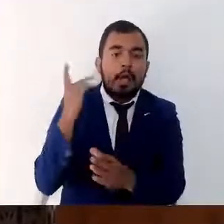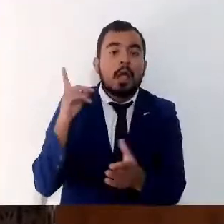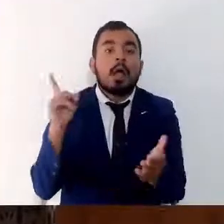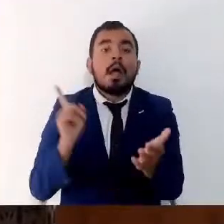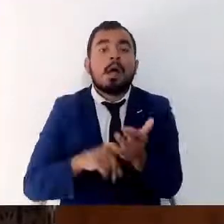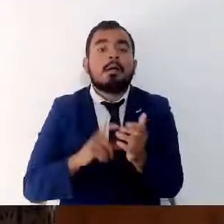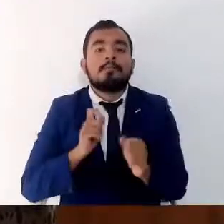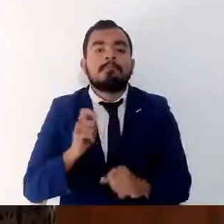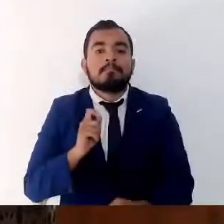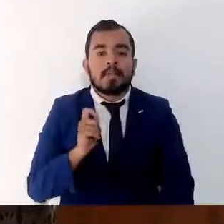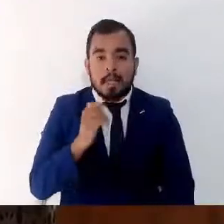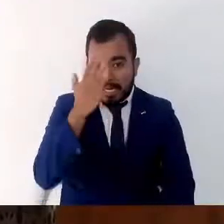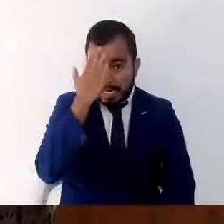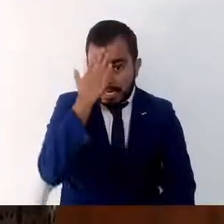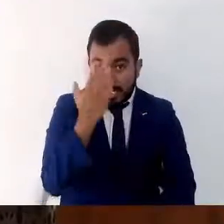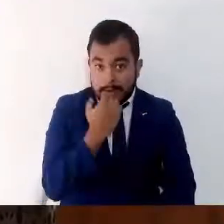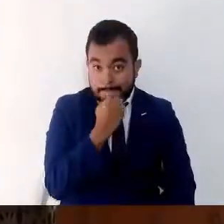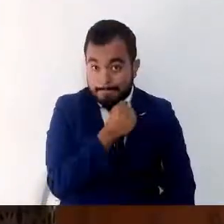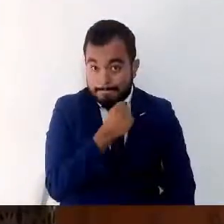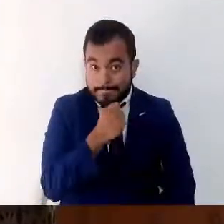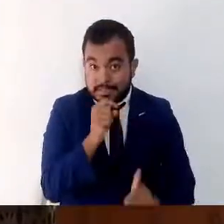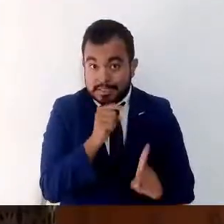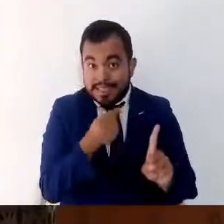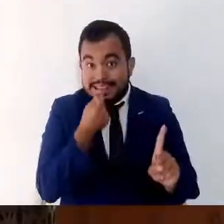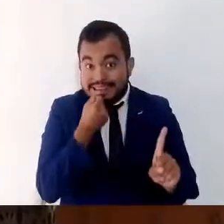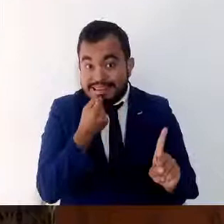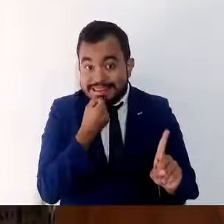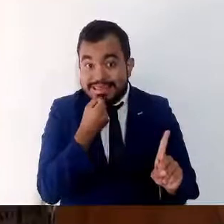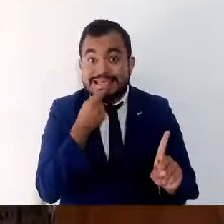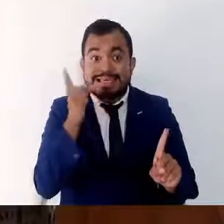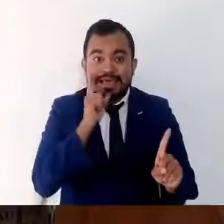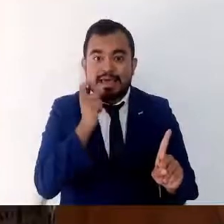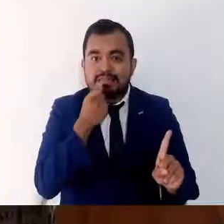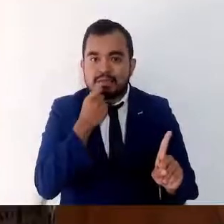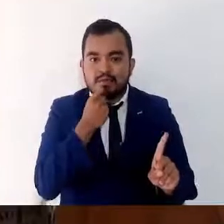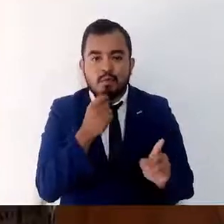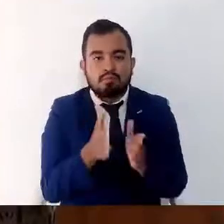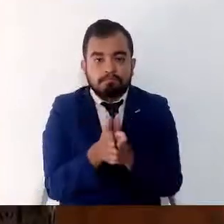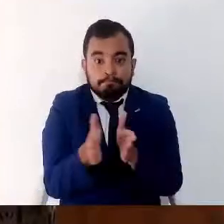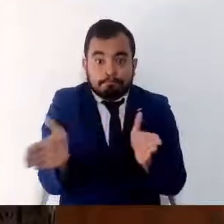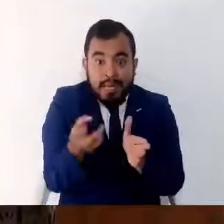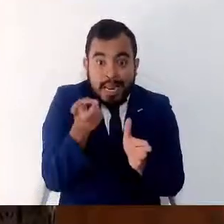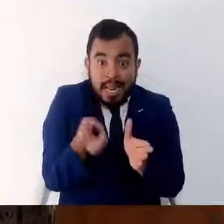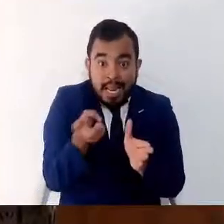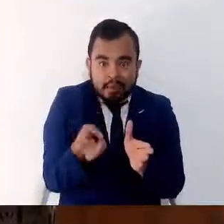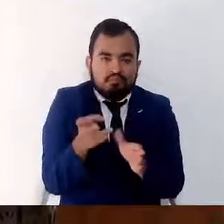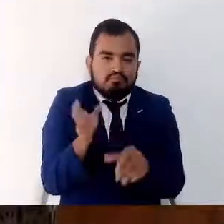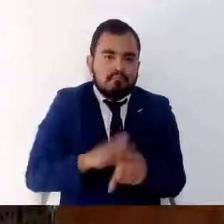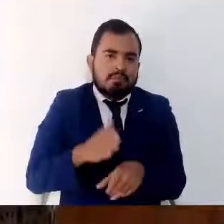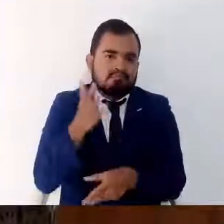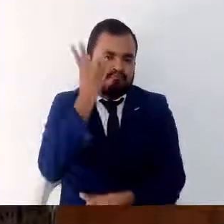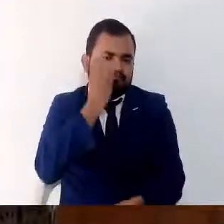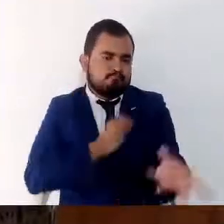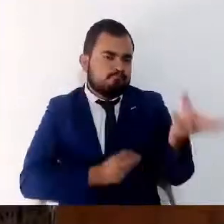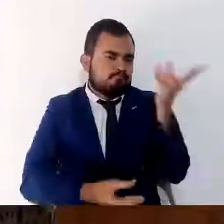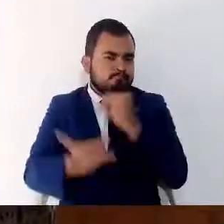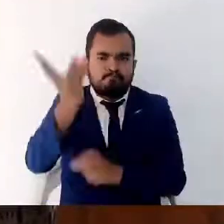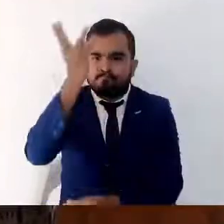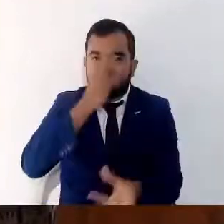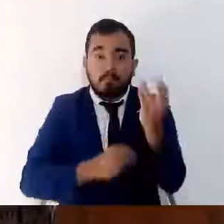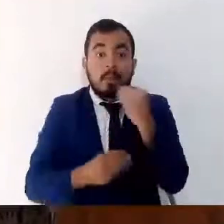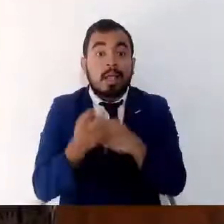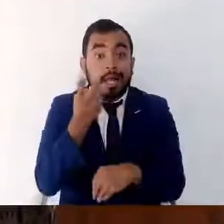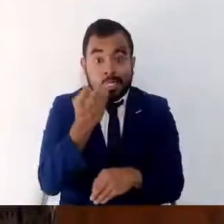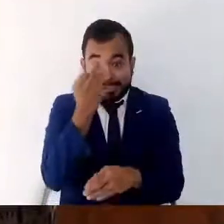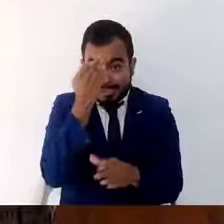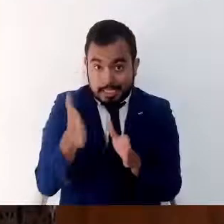de las niñas y niños para aprender es más intensa. Pues en esta etapa, el desarrollo neurológico